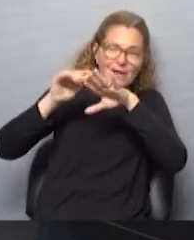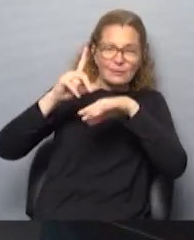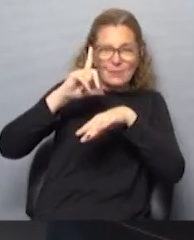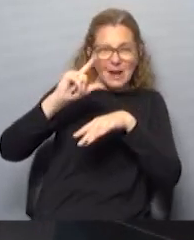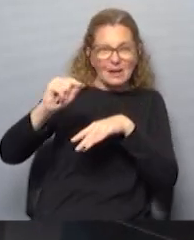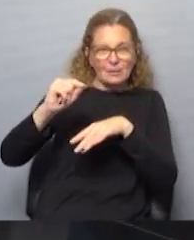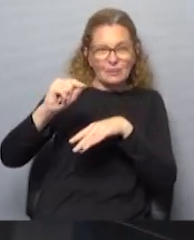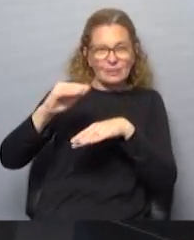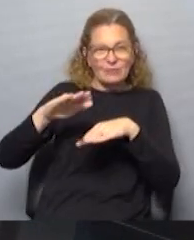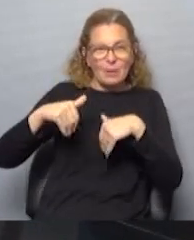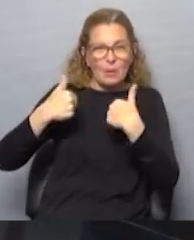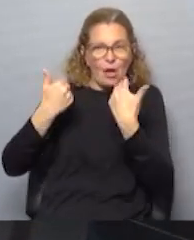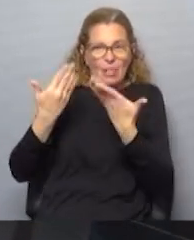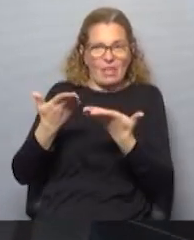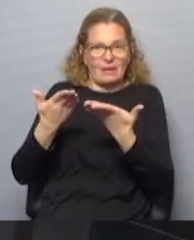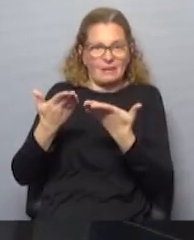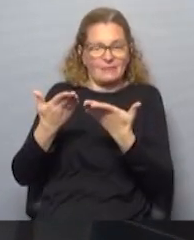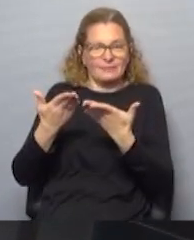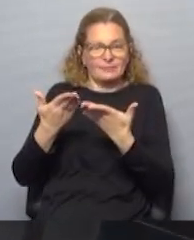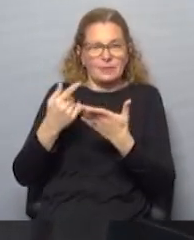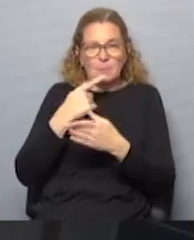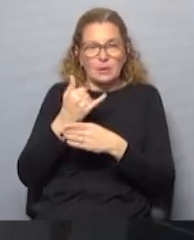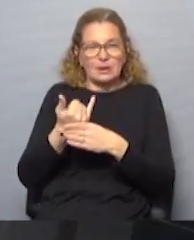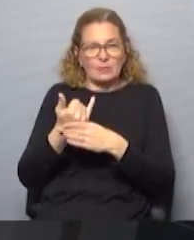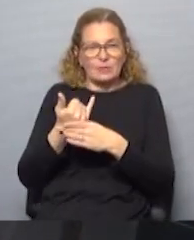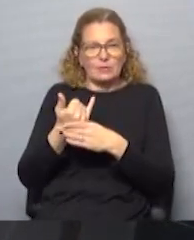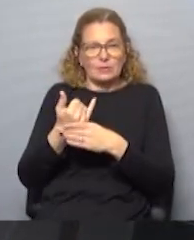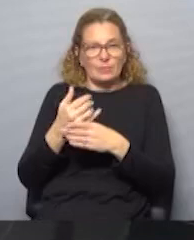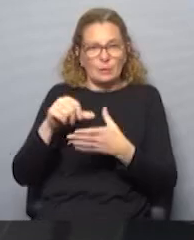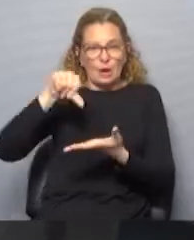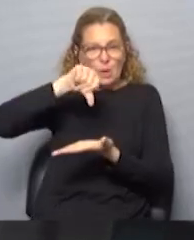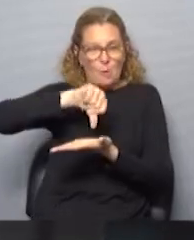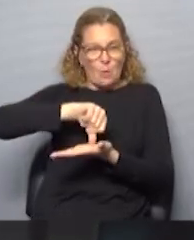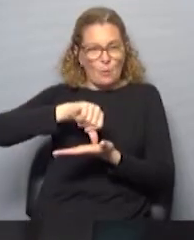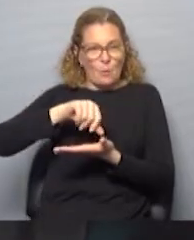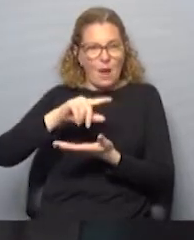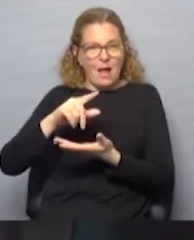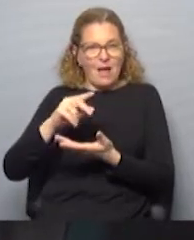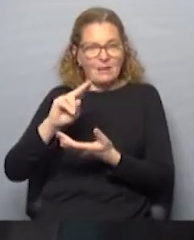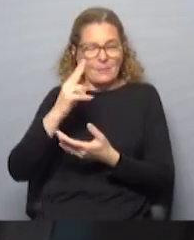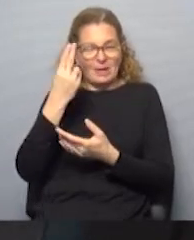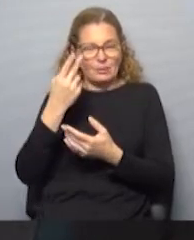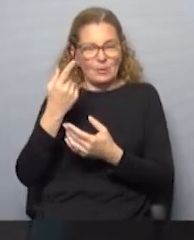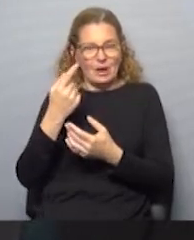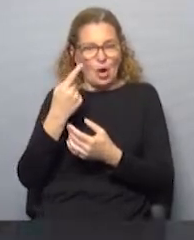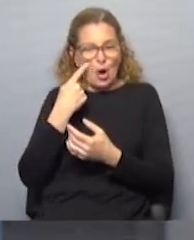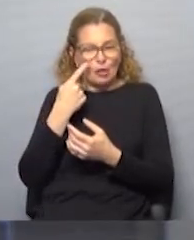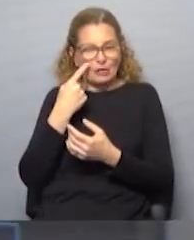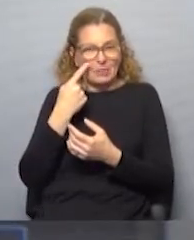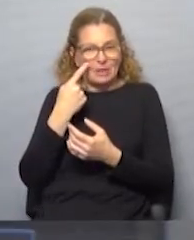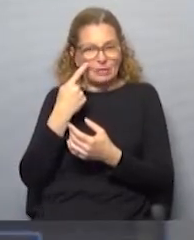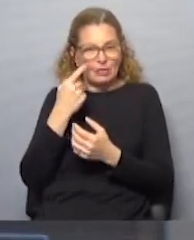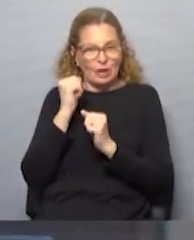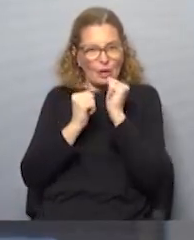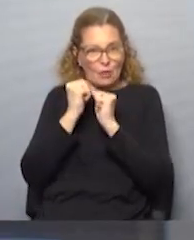hacemos una apuesta decidida por montar a nuestro país economía del conocimiento que es la economía